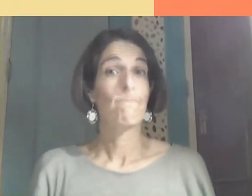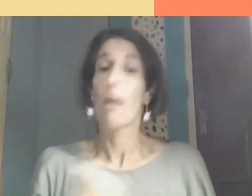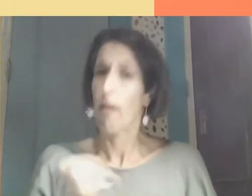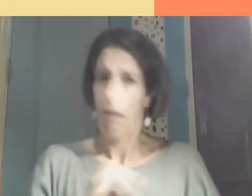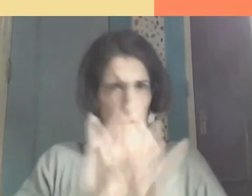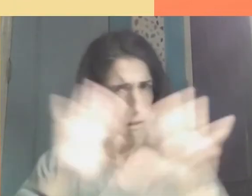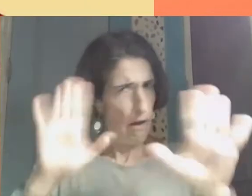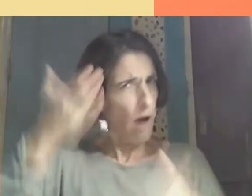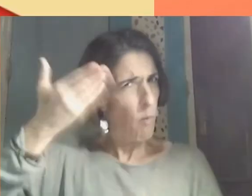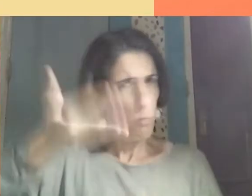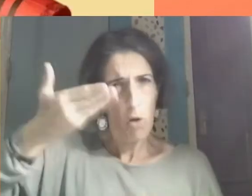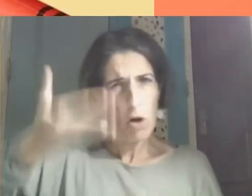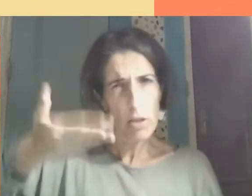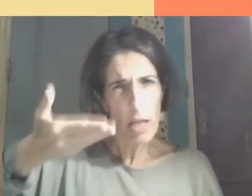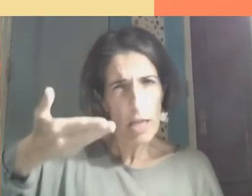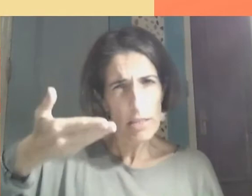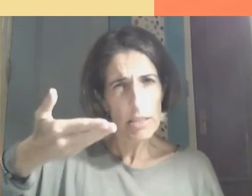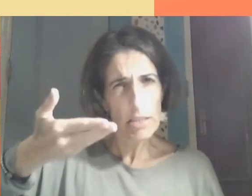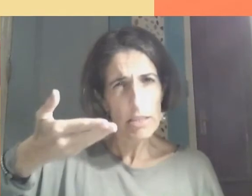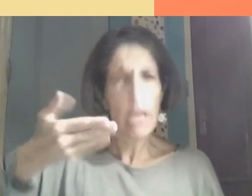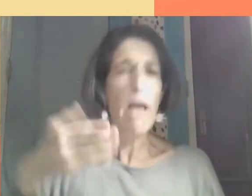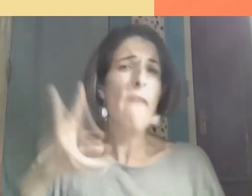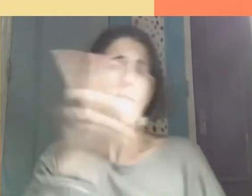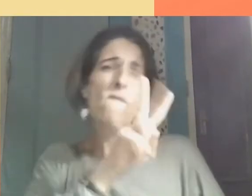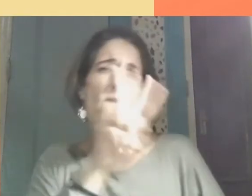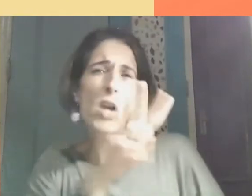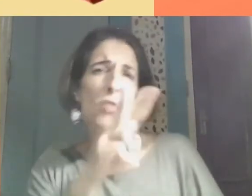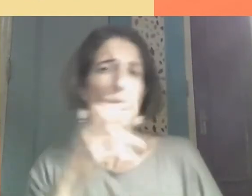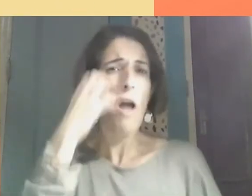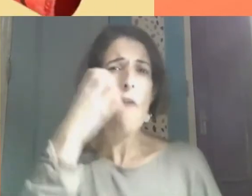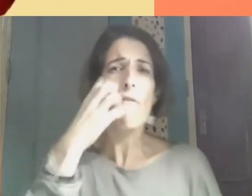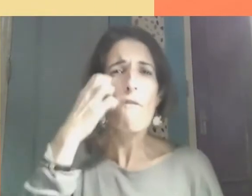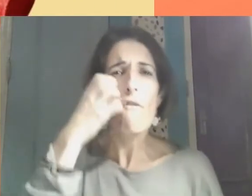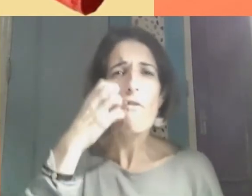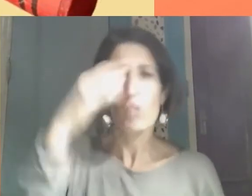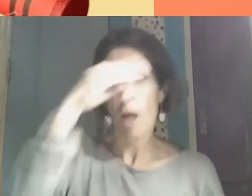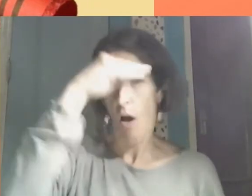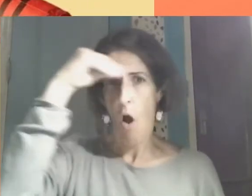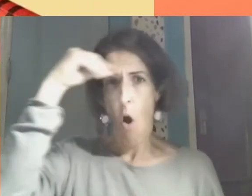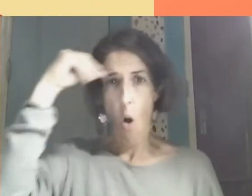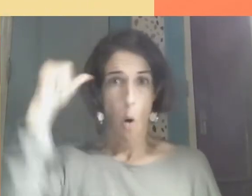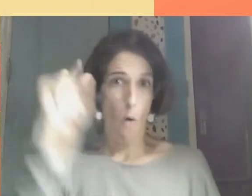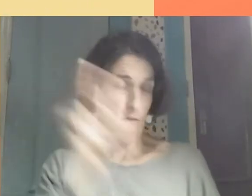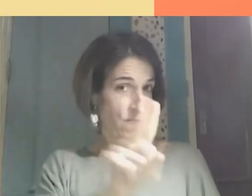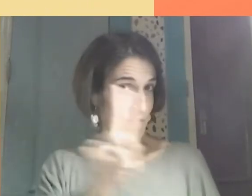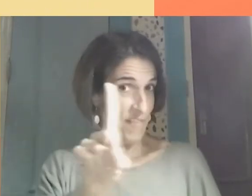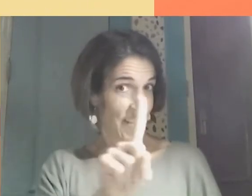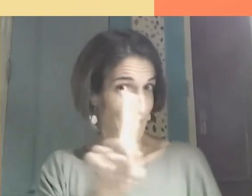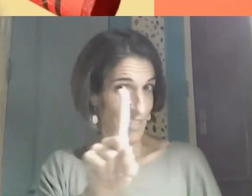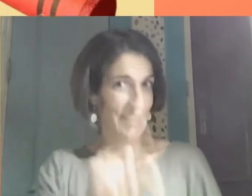y por supuesto no olvidarnos de la verdura y de la fruta